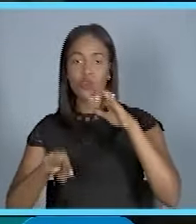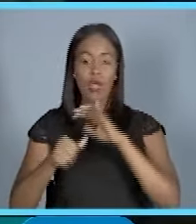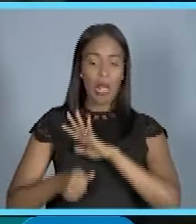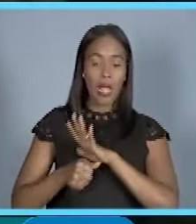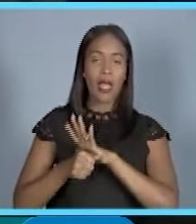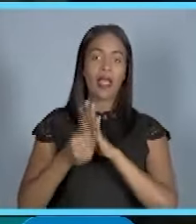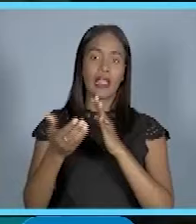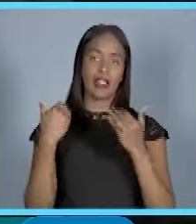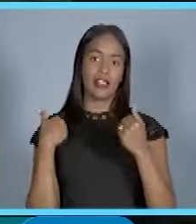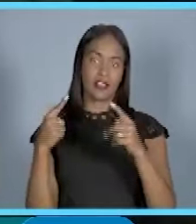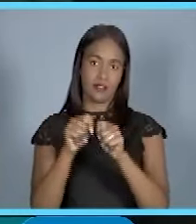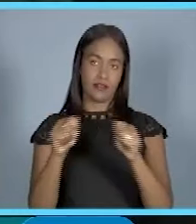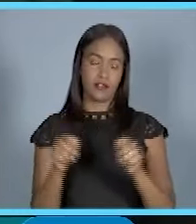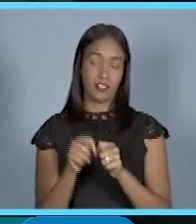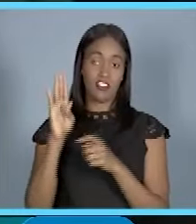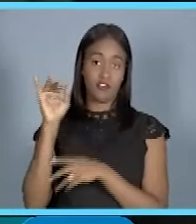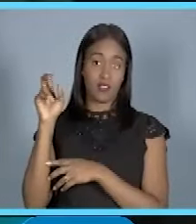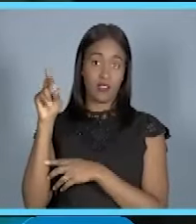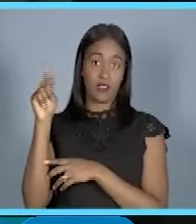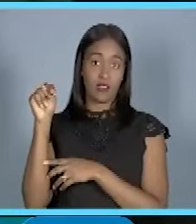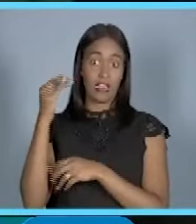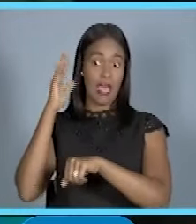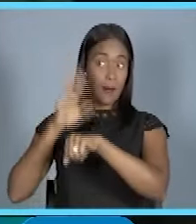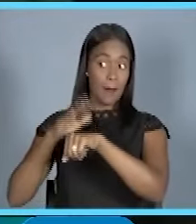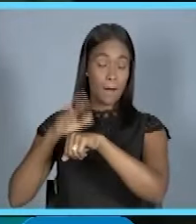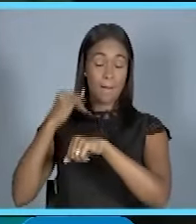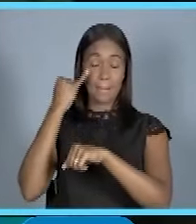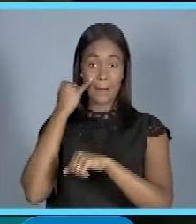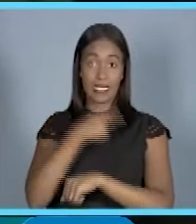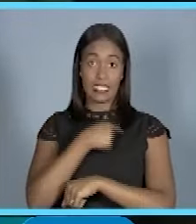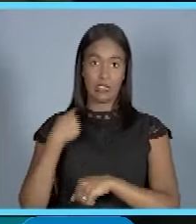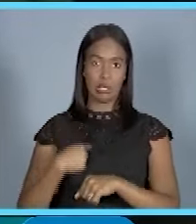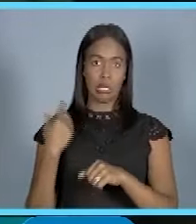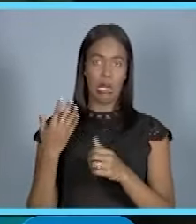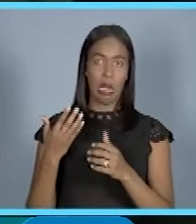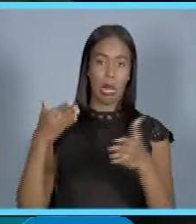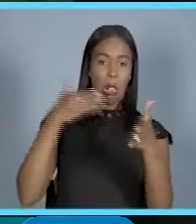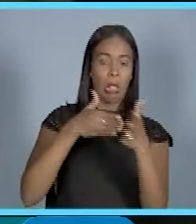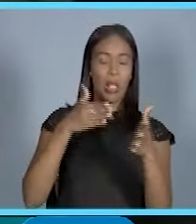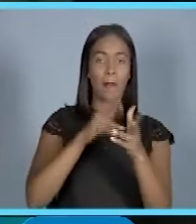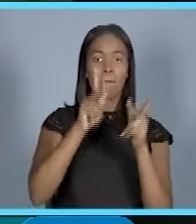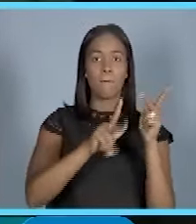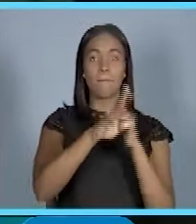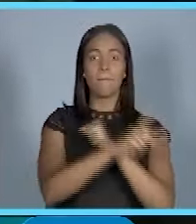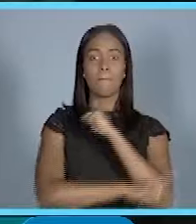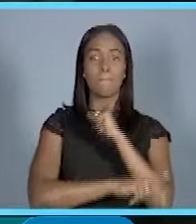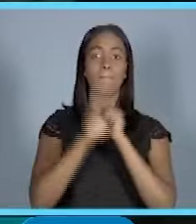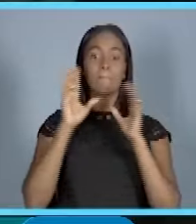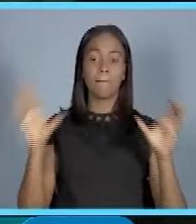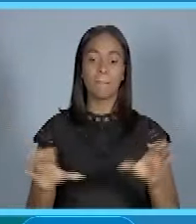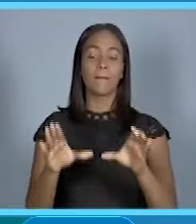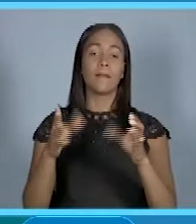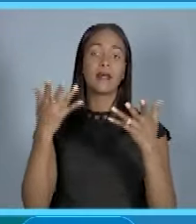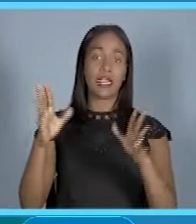territorio. Joe Biden advirtió que si China amenaza a la soberanía de su país, actuará como ya lo ha hecho.